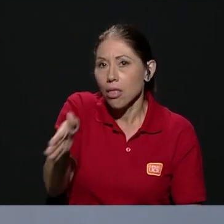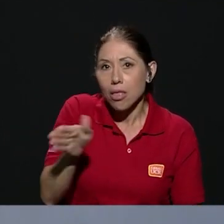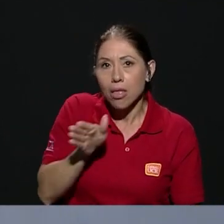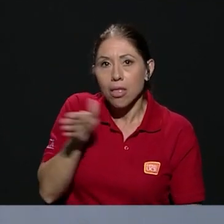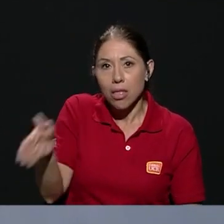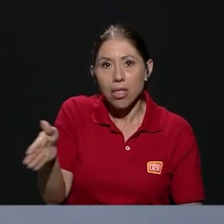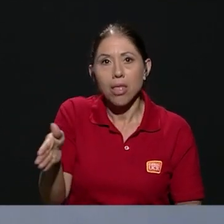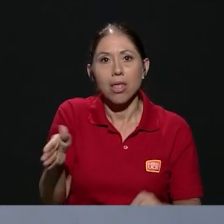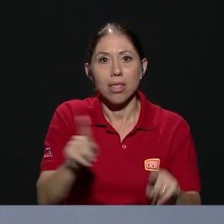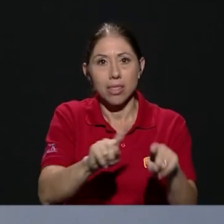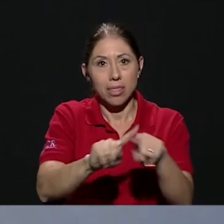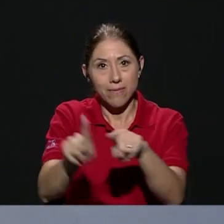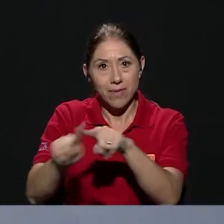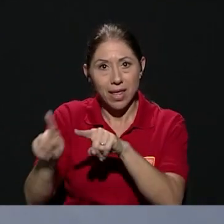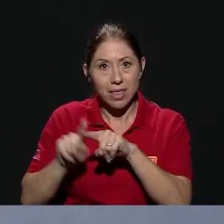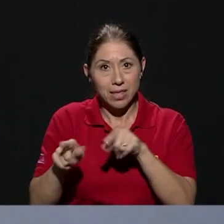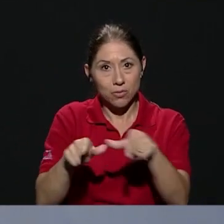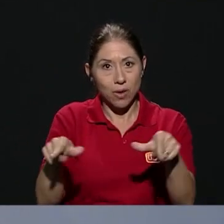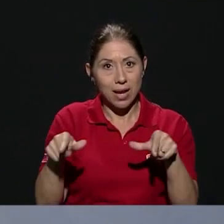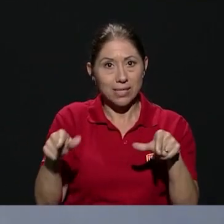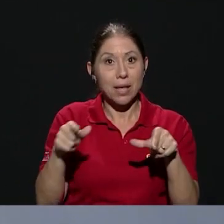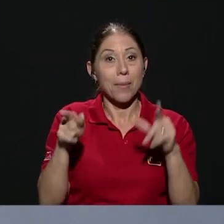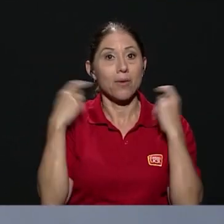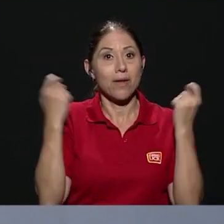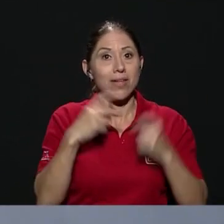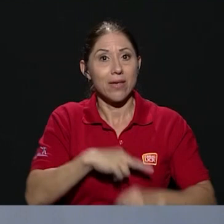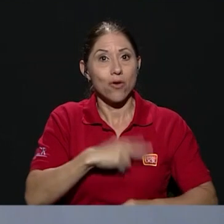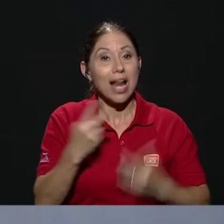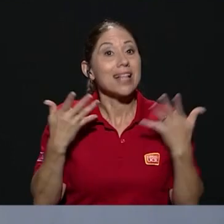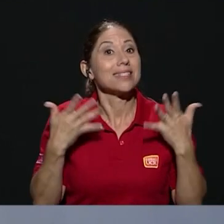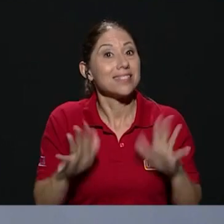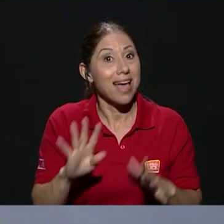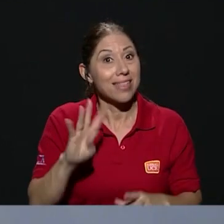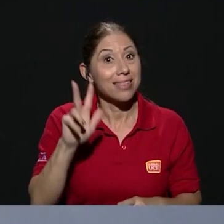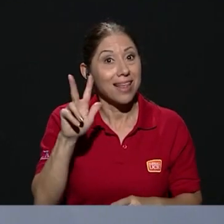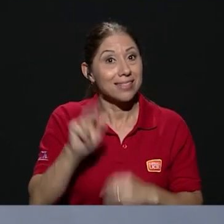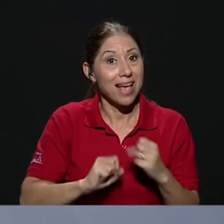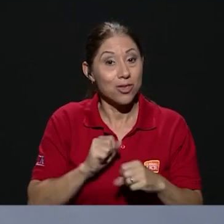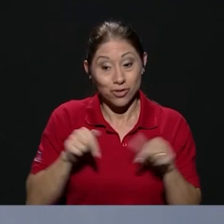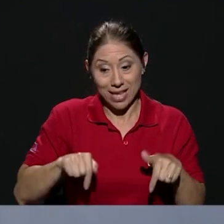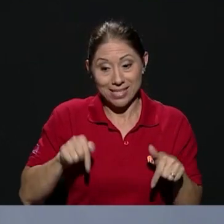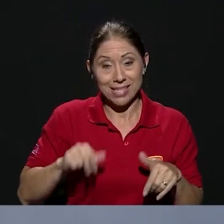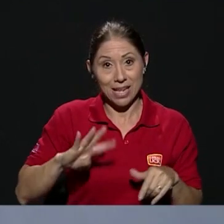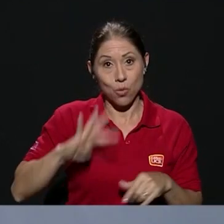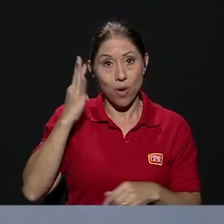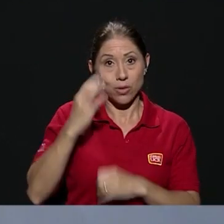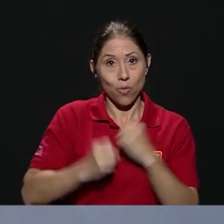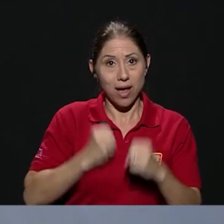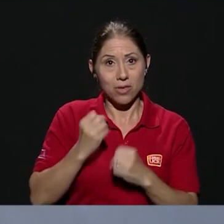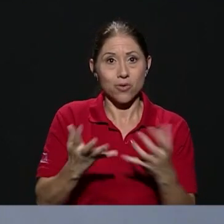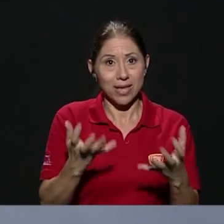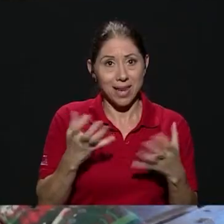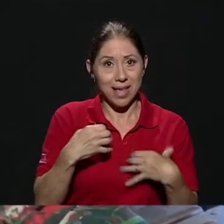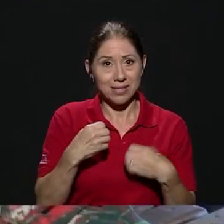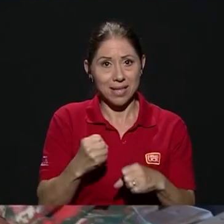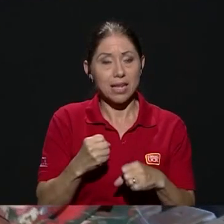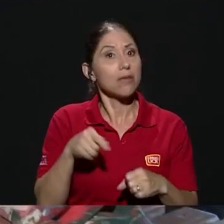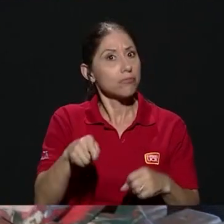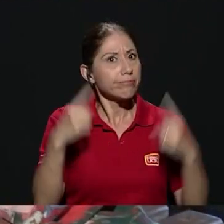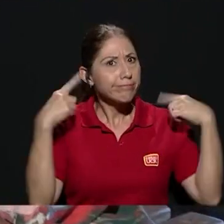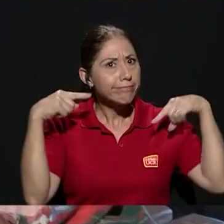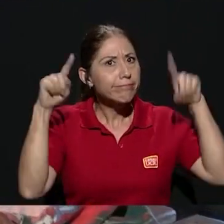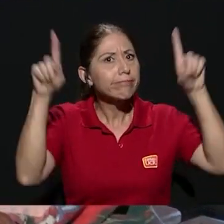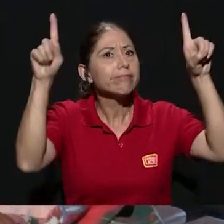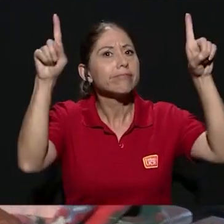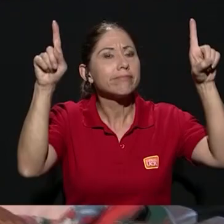territorios a hacer una feria vocacional allá. Esto ya lleva 3 años, este es el 4º año en el que se pretende realizar y ha sido un